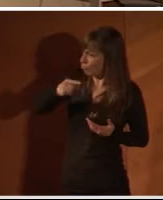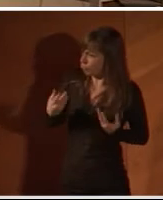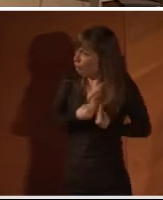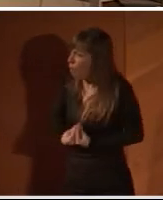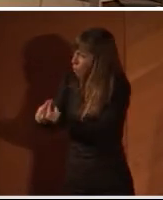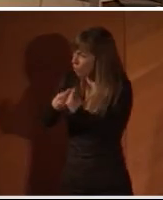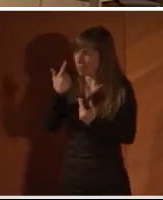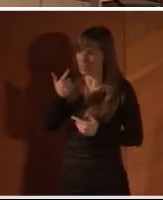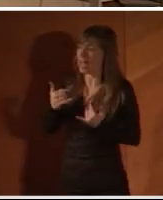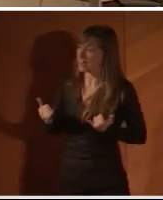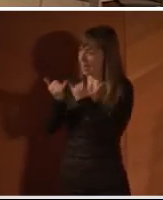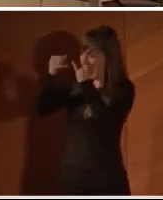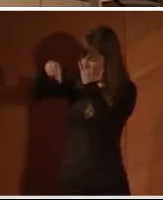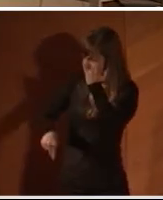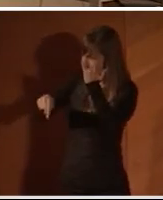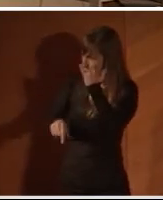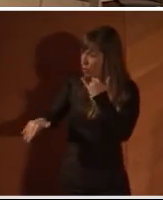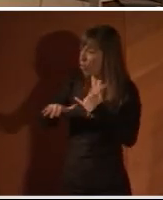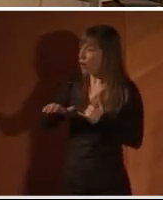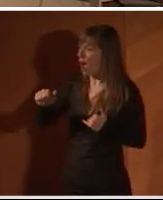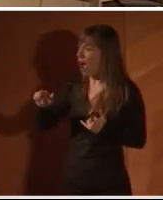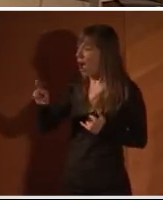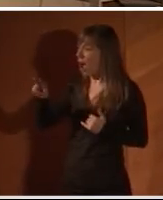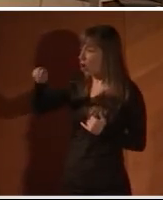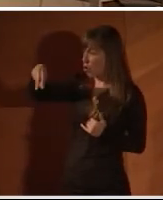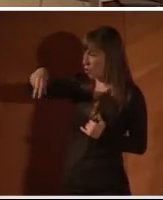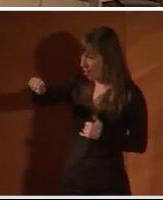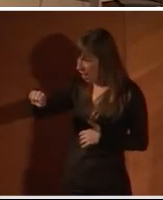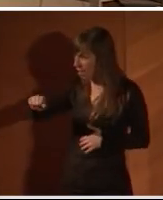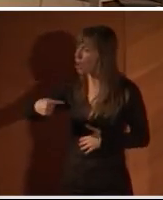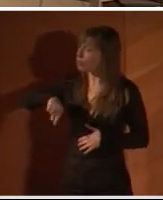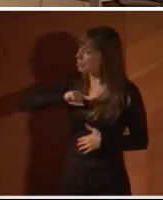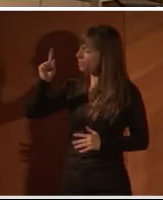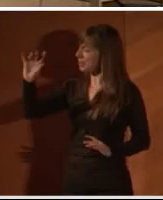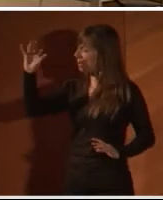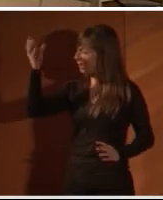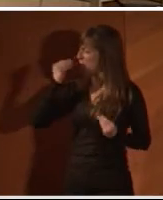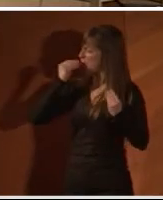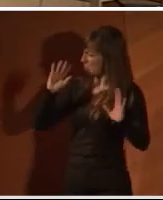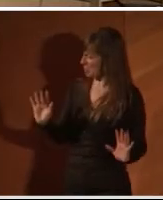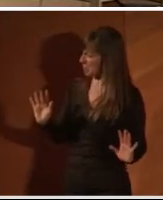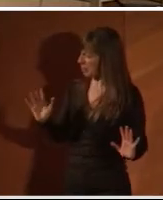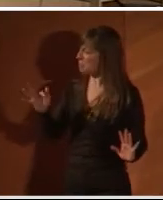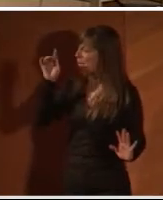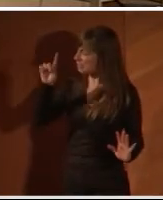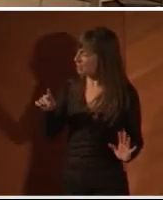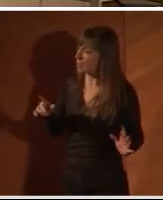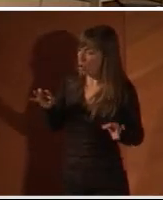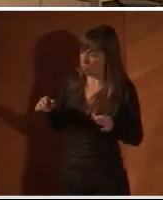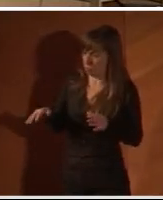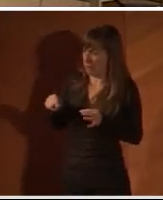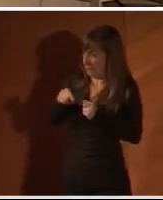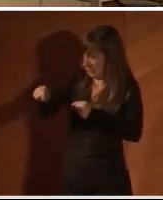en el sur de Tenerife, estamos en un lugar también con un buen clima y sobre todo con una superficie de